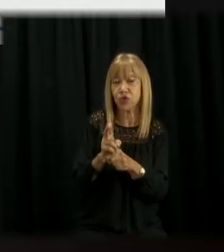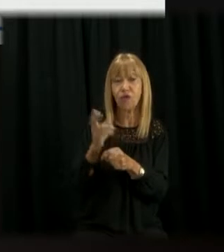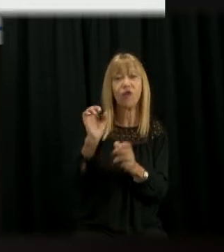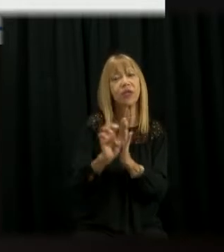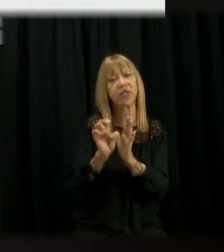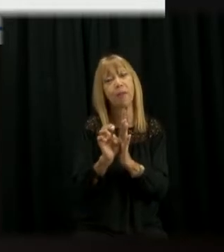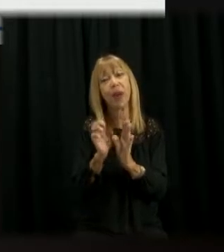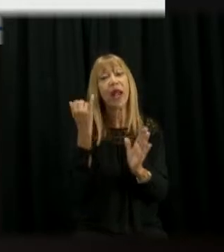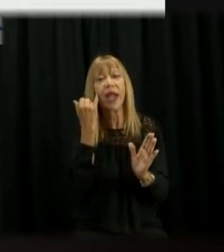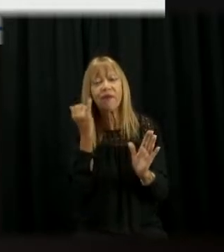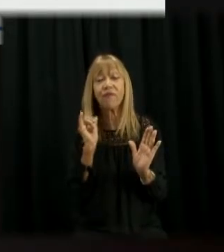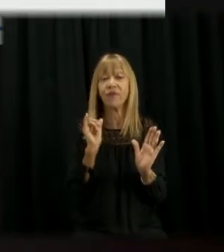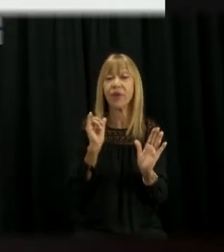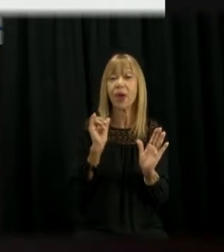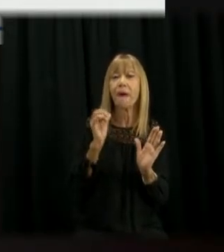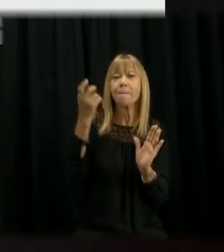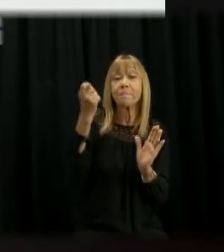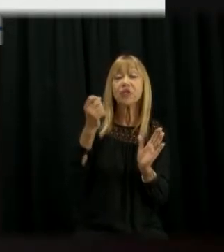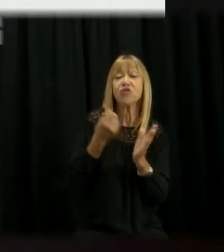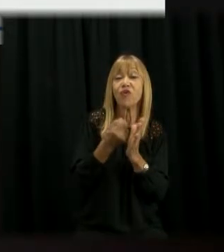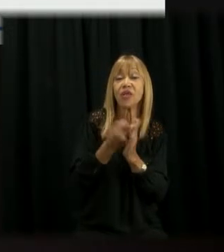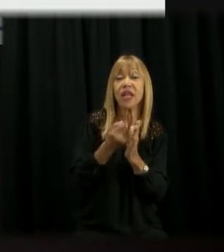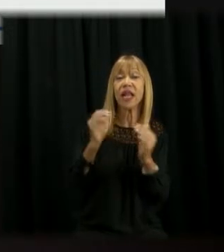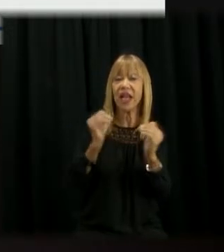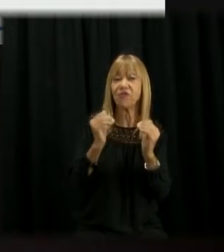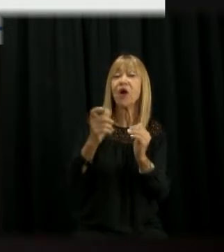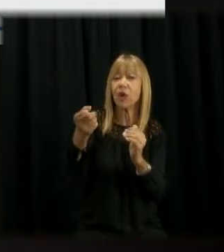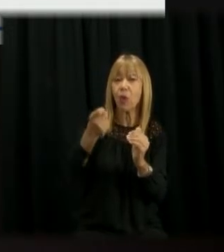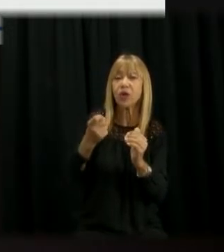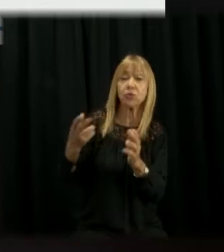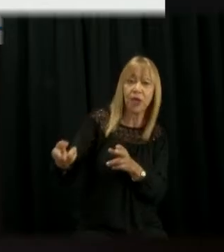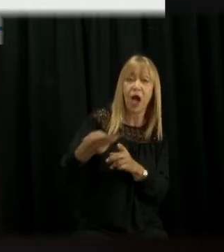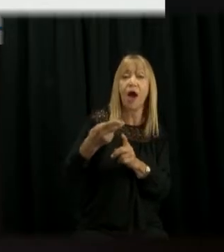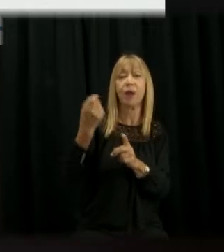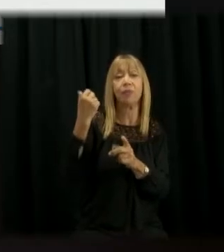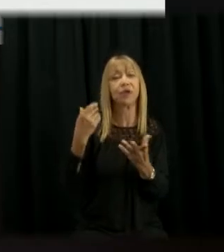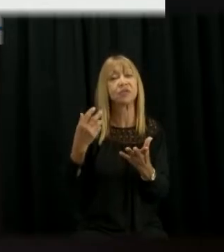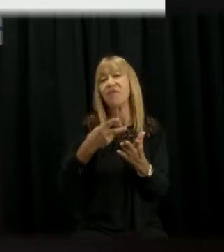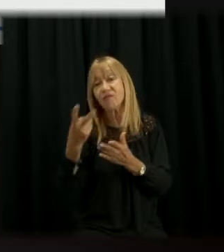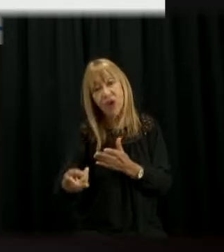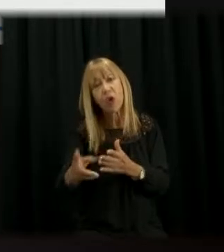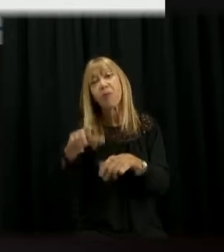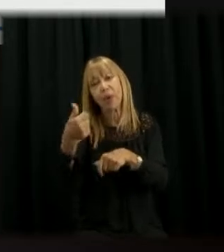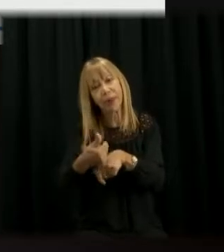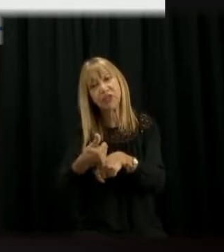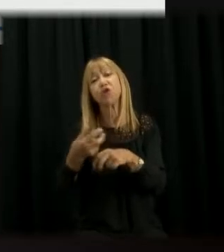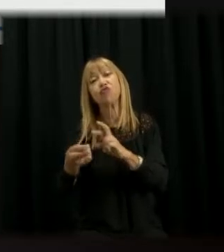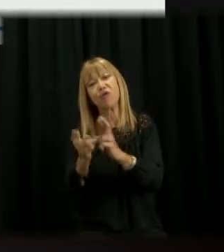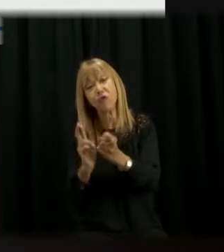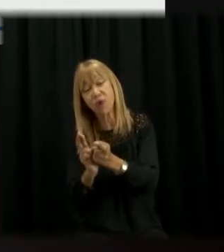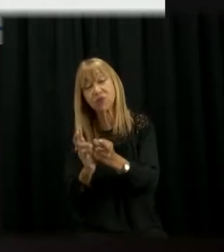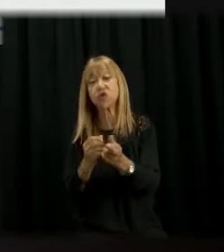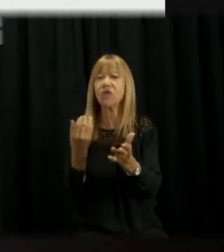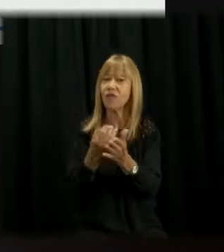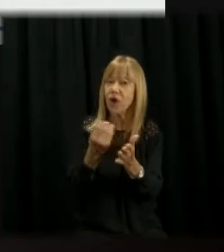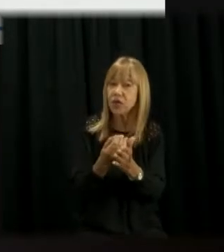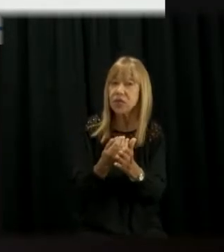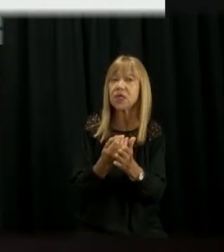Esta reserva de emergencia es para ser utilizadas si los niveles del fondo de pensión tienen que ser más altos porque no se han podido lograr